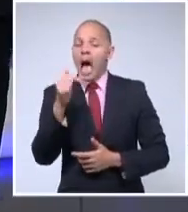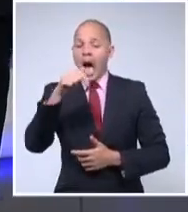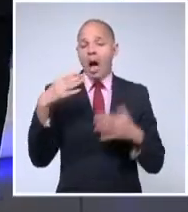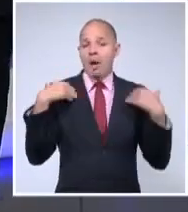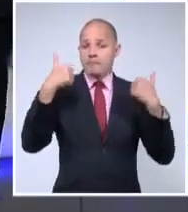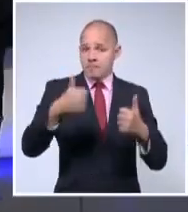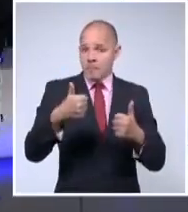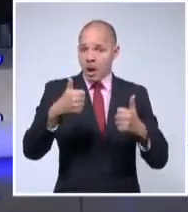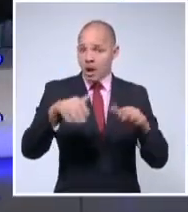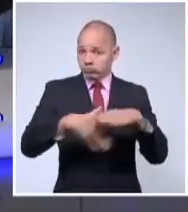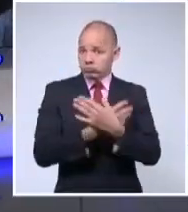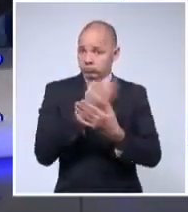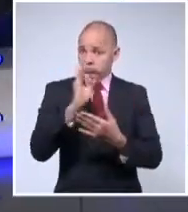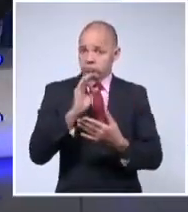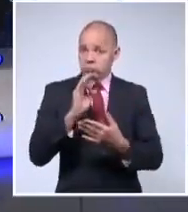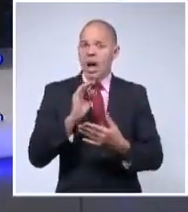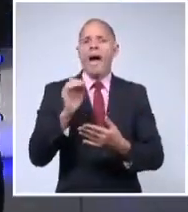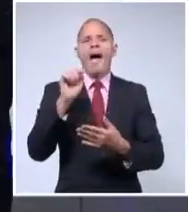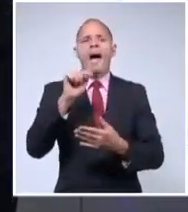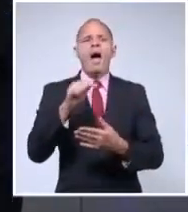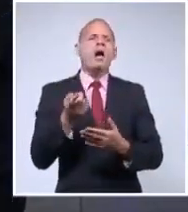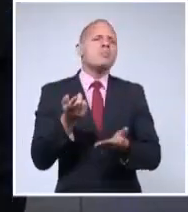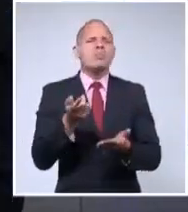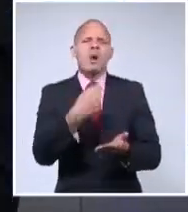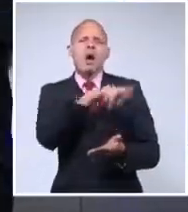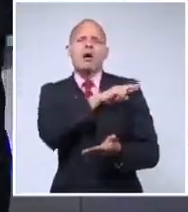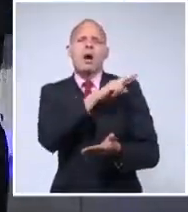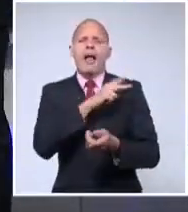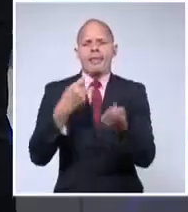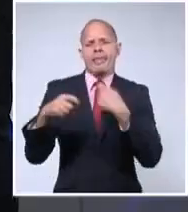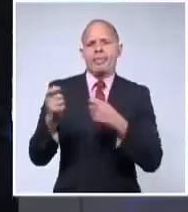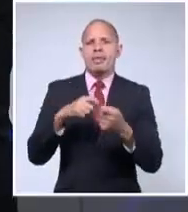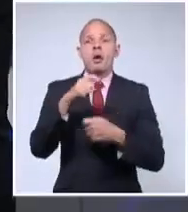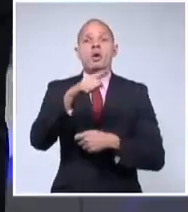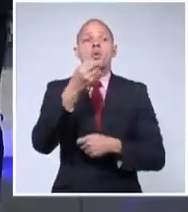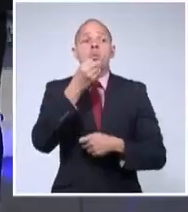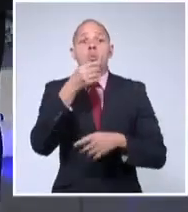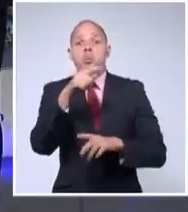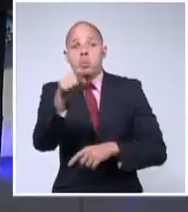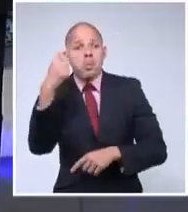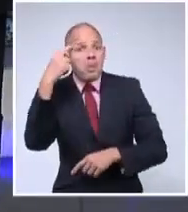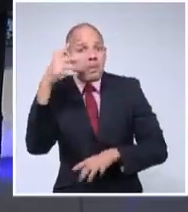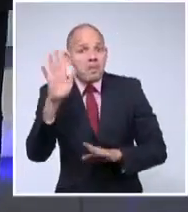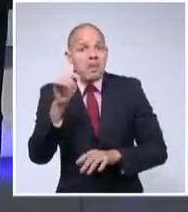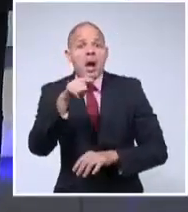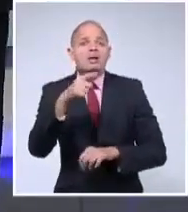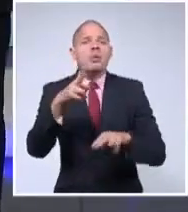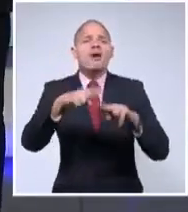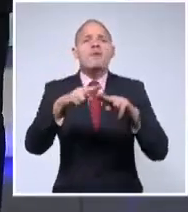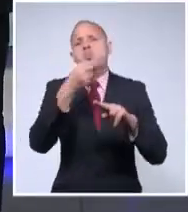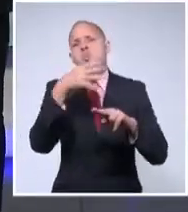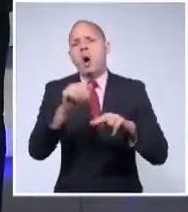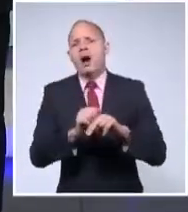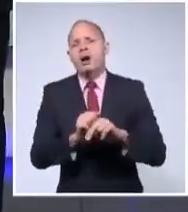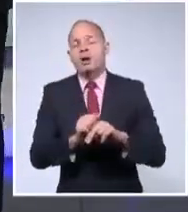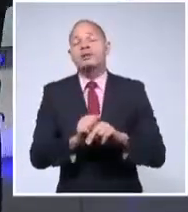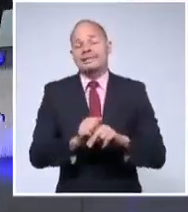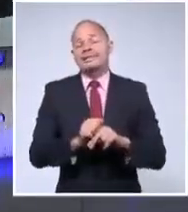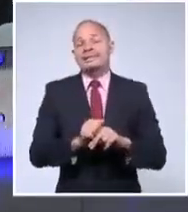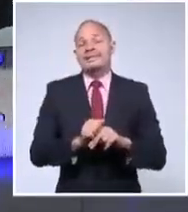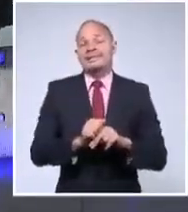Habana. Usted podrá decir, esa puede ser cualquier esquina de La Habana. Sí, pero lo que pasa es que algunos de los implicados en lo que estaba pasando